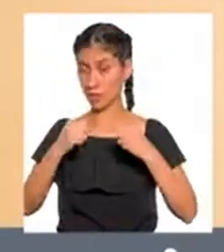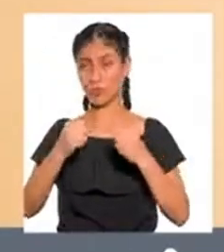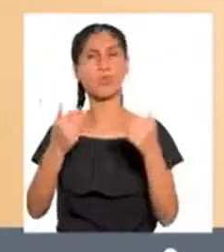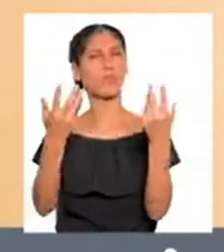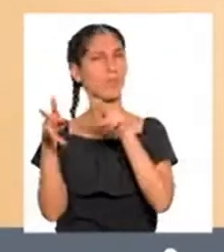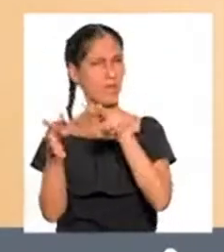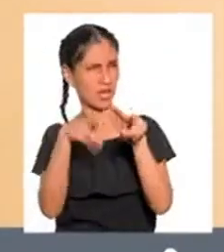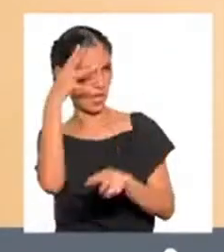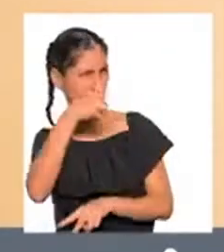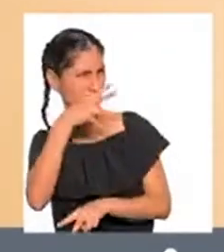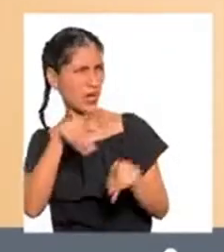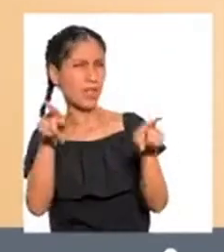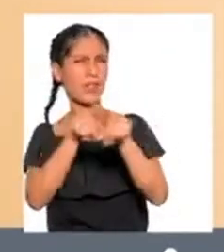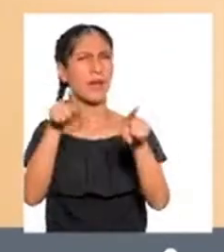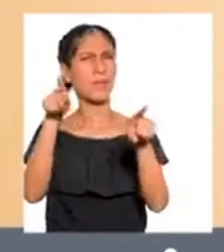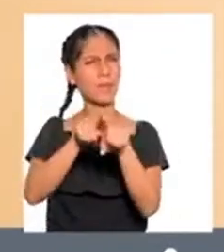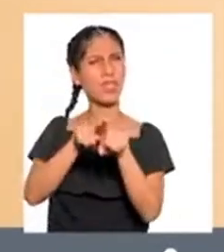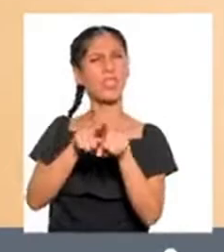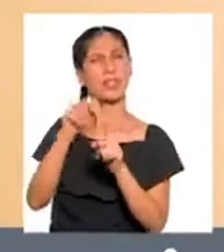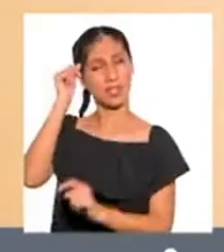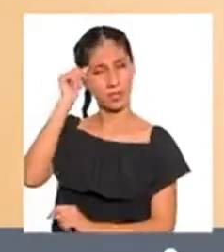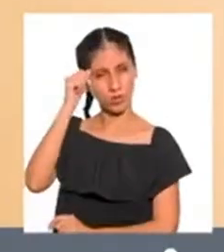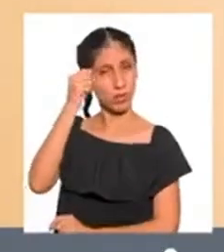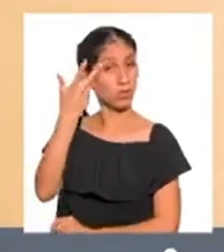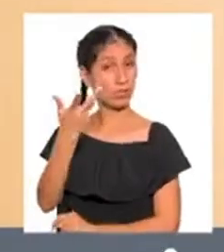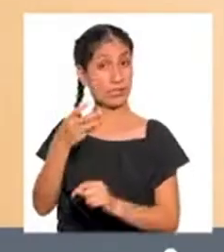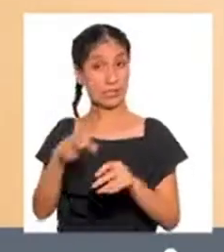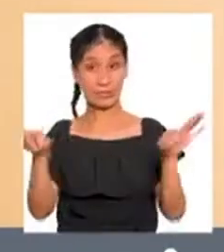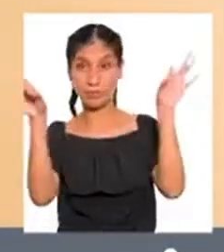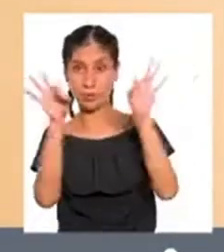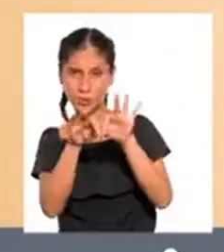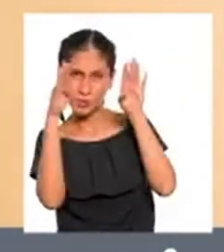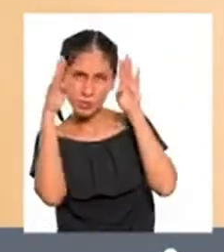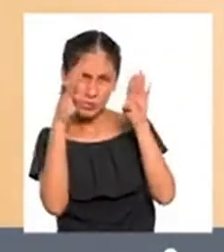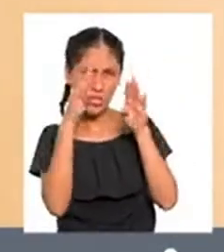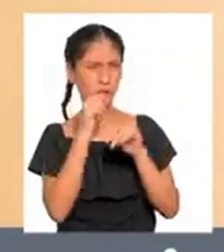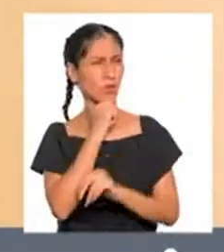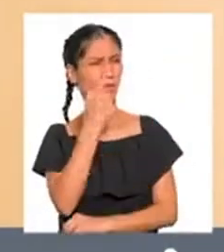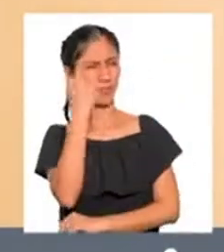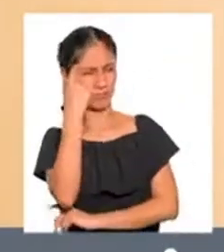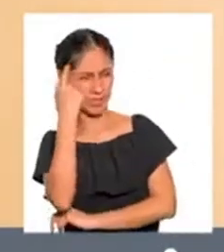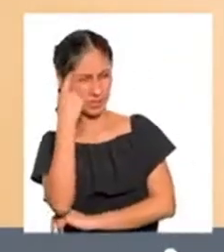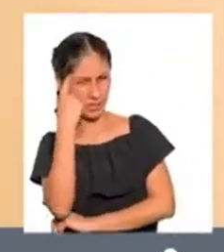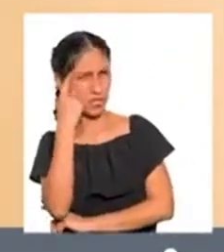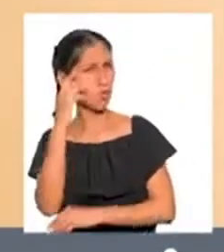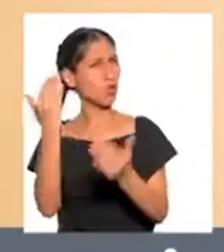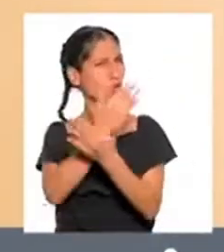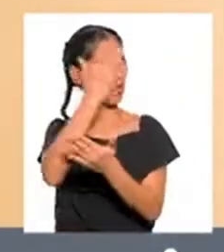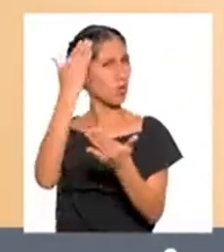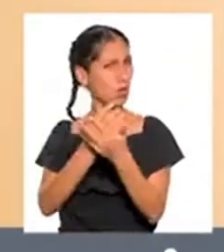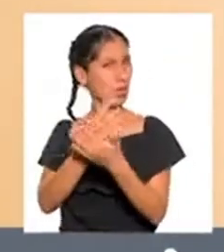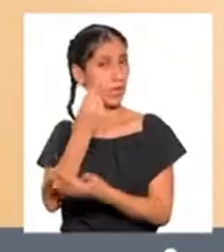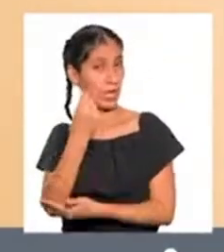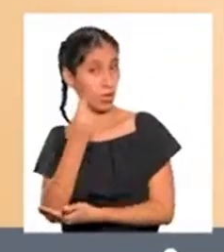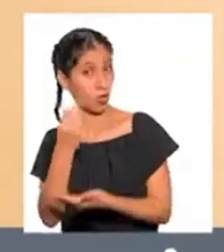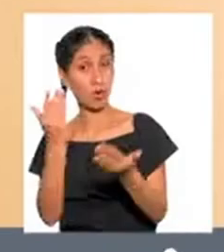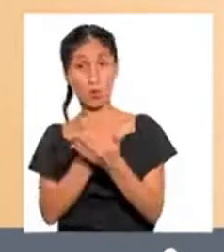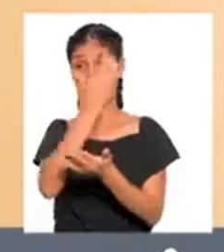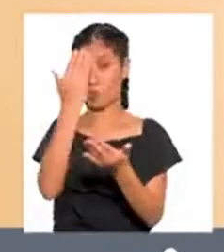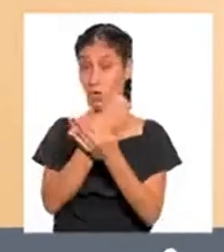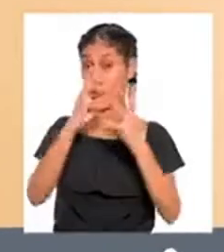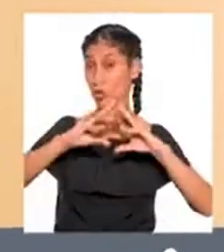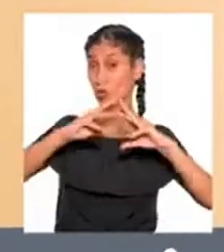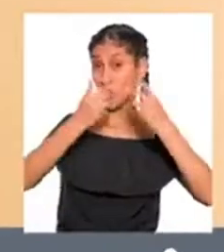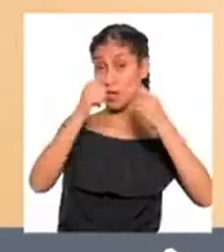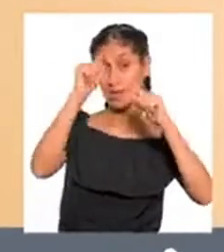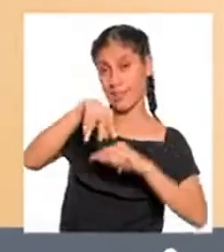Además, no olvidemos también que debemos estar alerta a los problemas económicos y sociales en nuestro país, porque